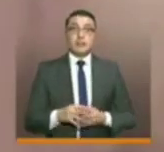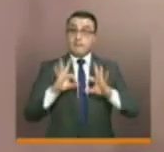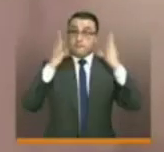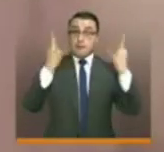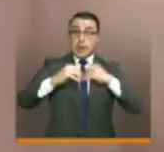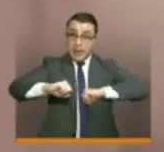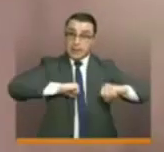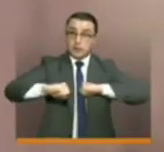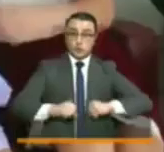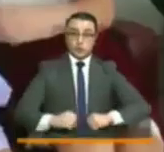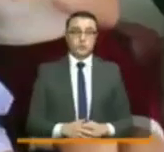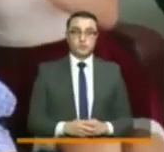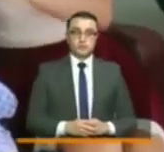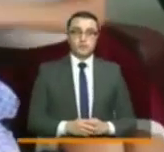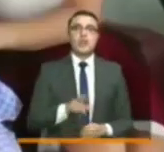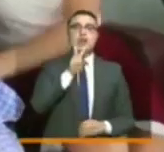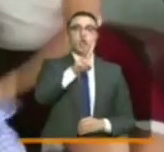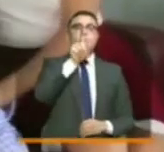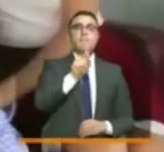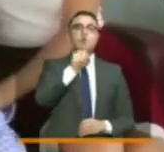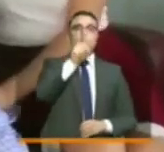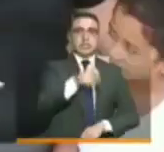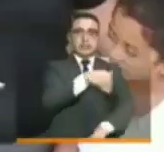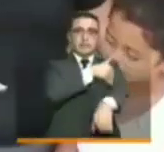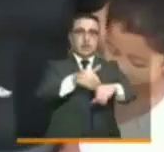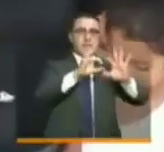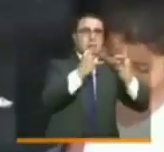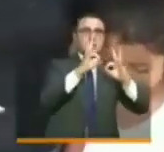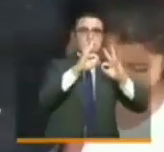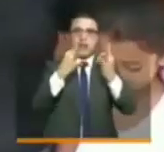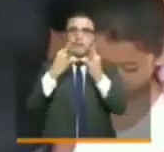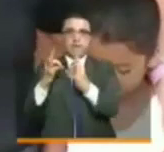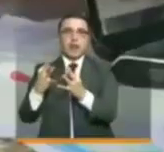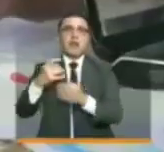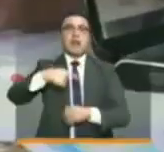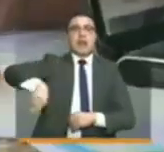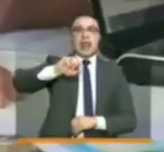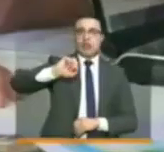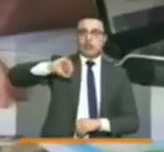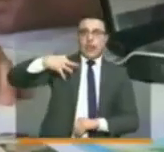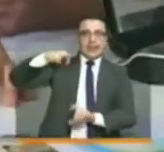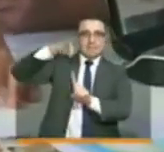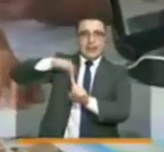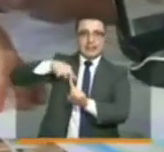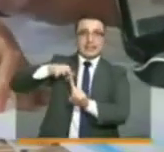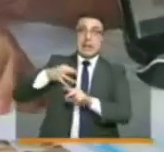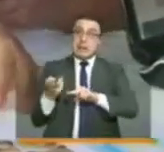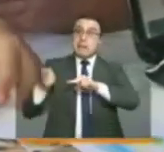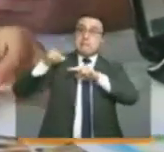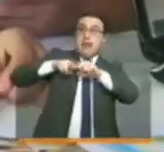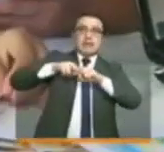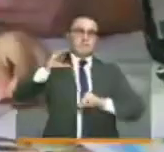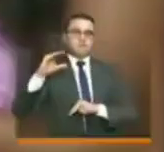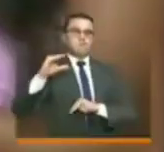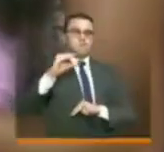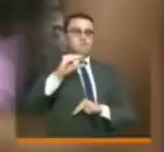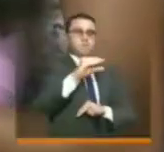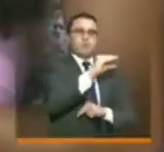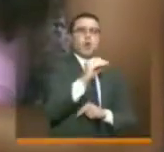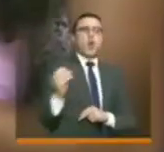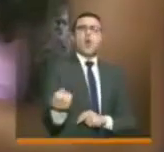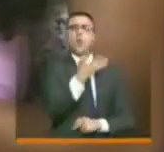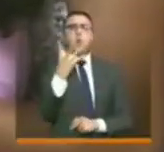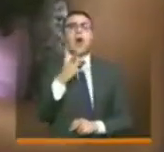Familias en Acción. Más de 2,6 millones de familias han recibido 3 giros ordinarios y extraordinarios con una inversión